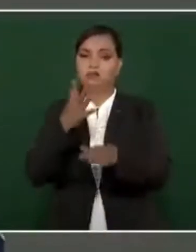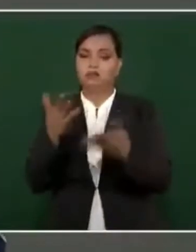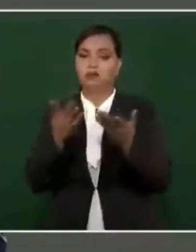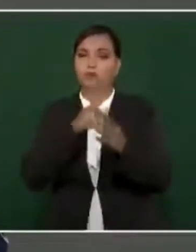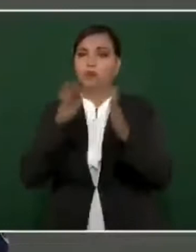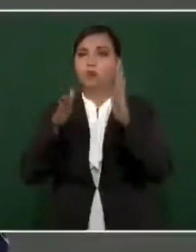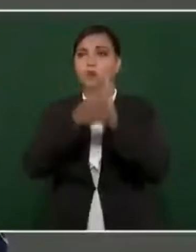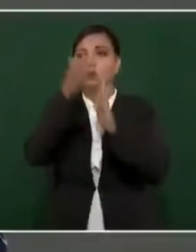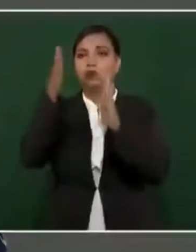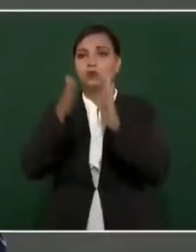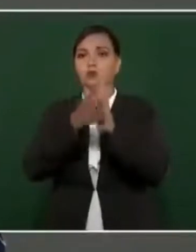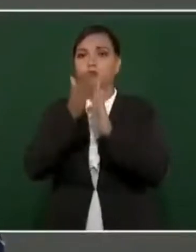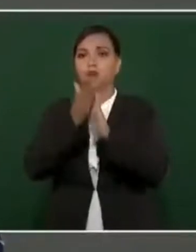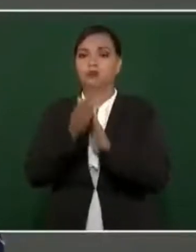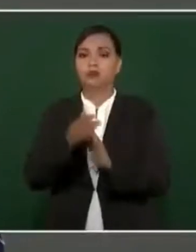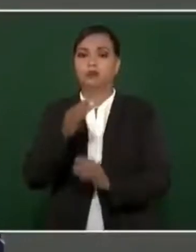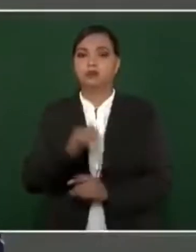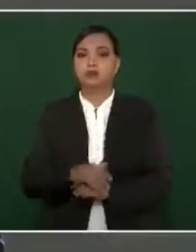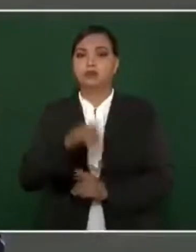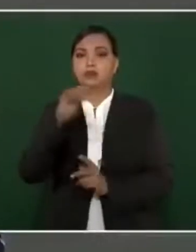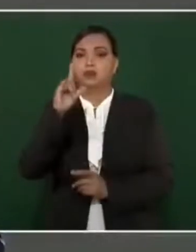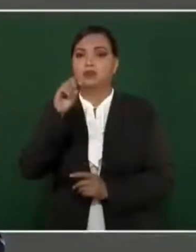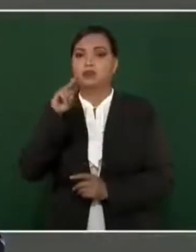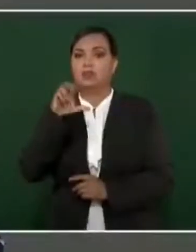sino que toda esa energía